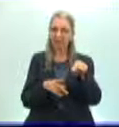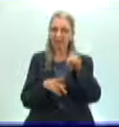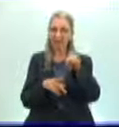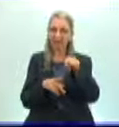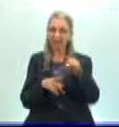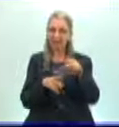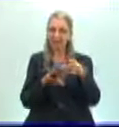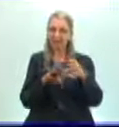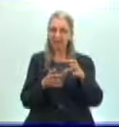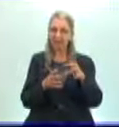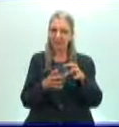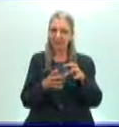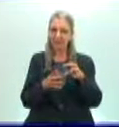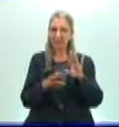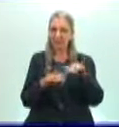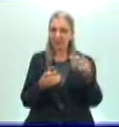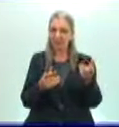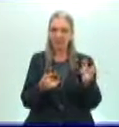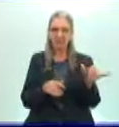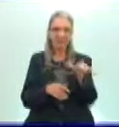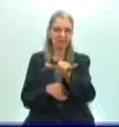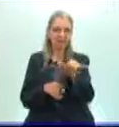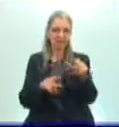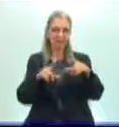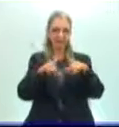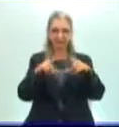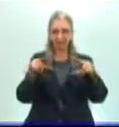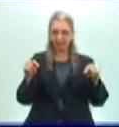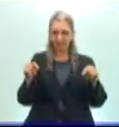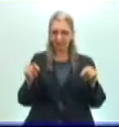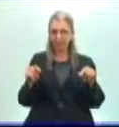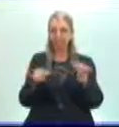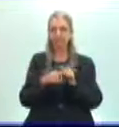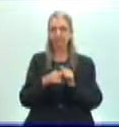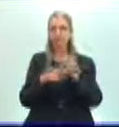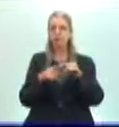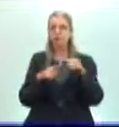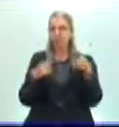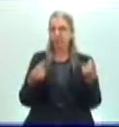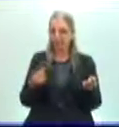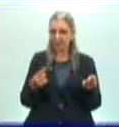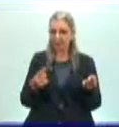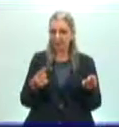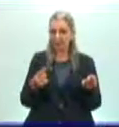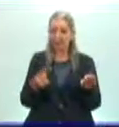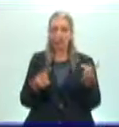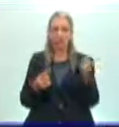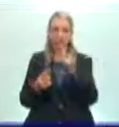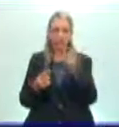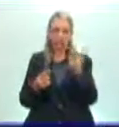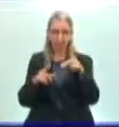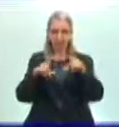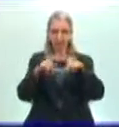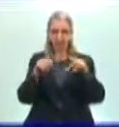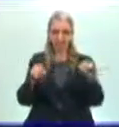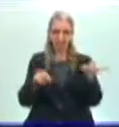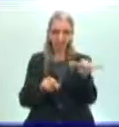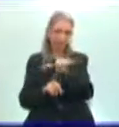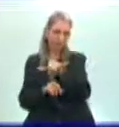la semejanza de triángulo. En este caso, ¿por qué? Porque sabemos que cuando dos triángulos son semejantes